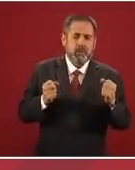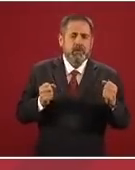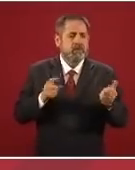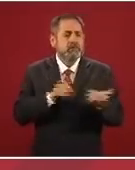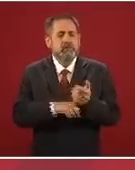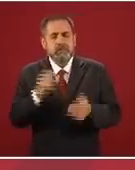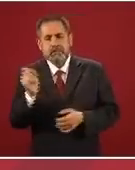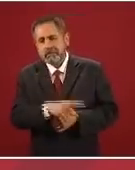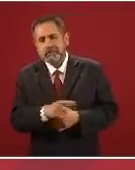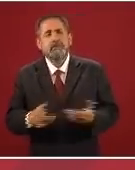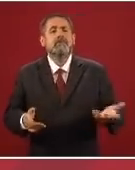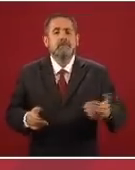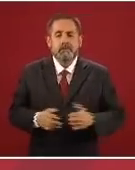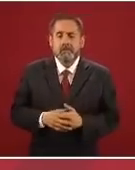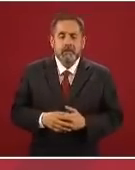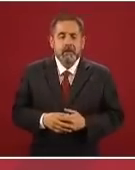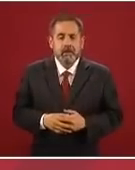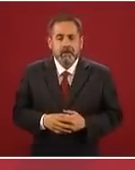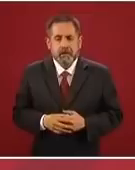y terminó